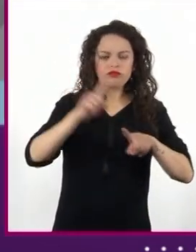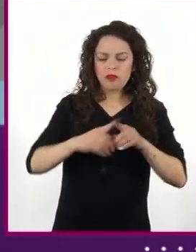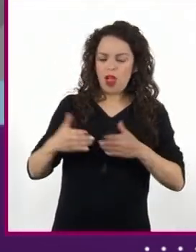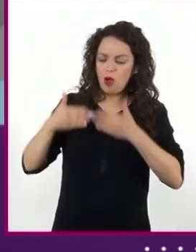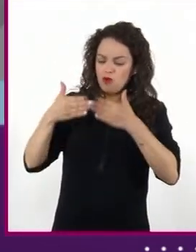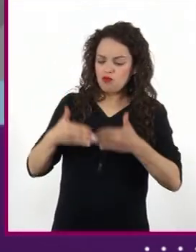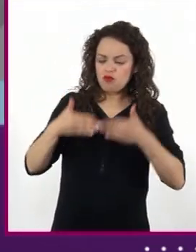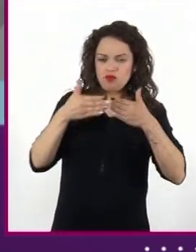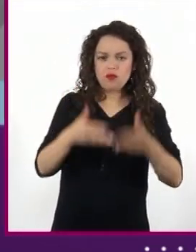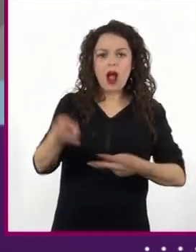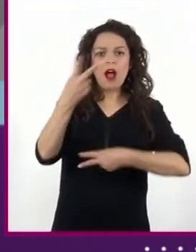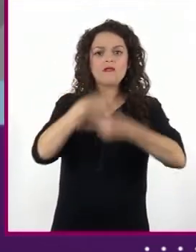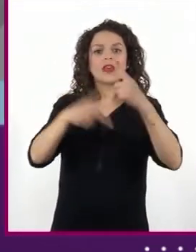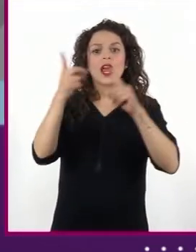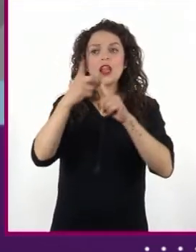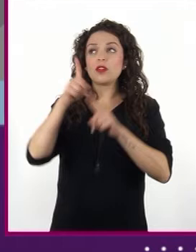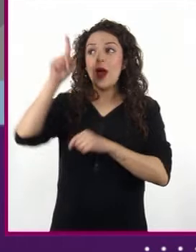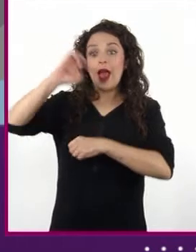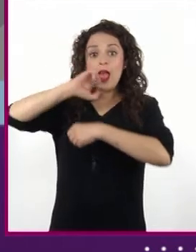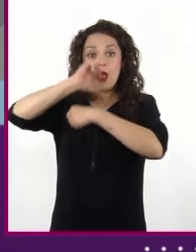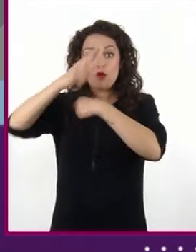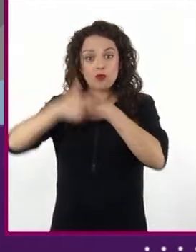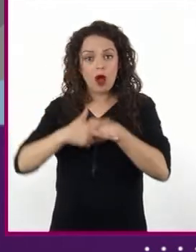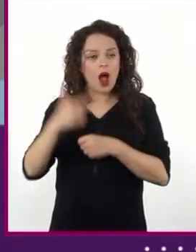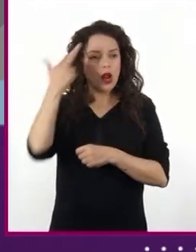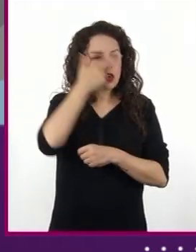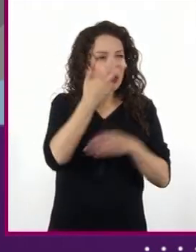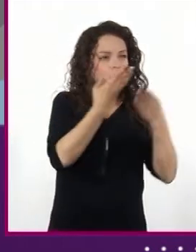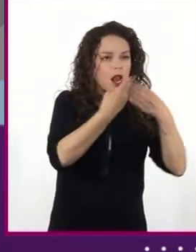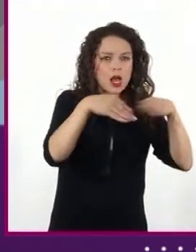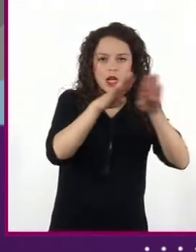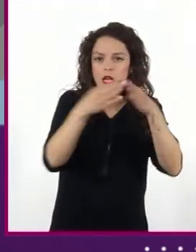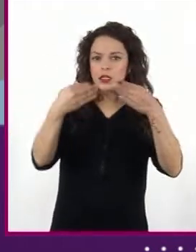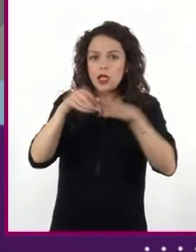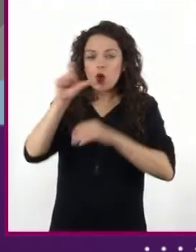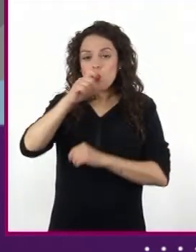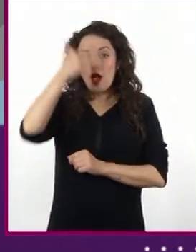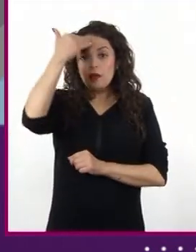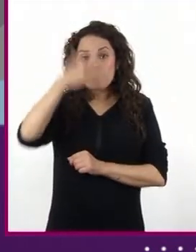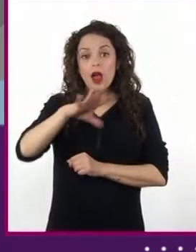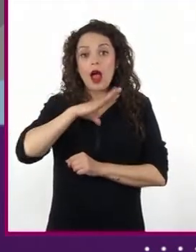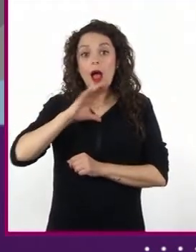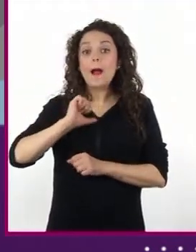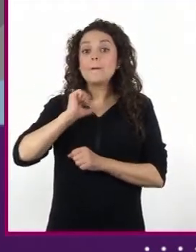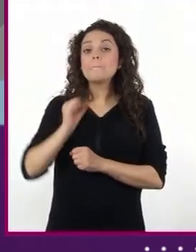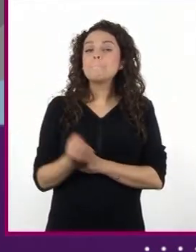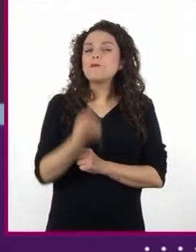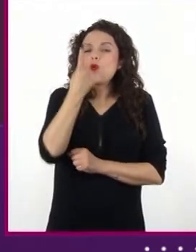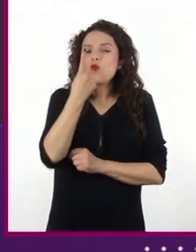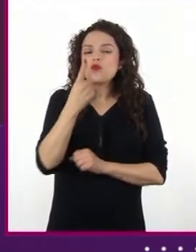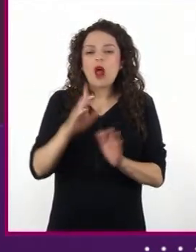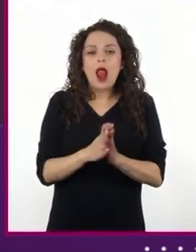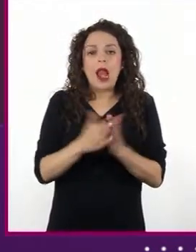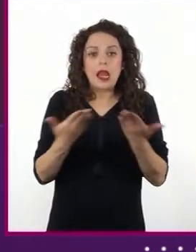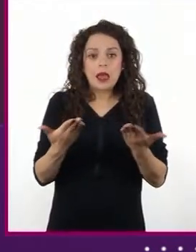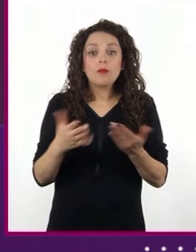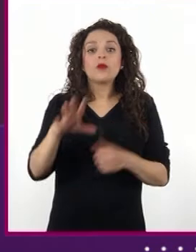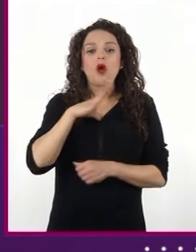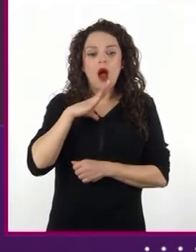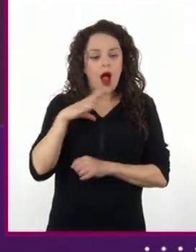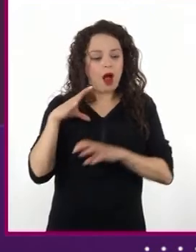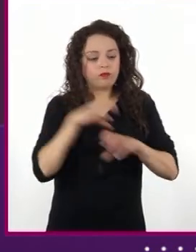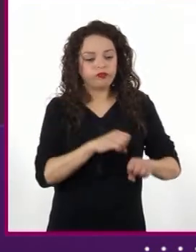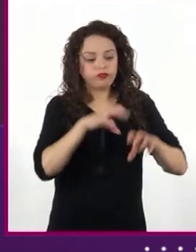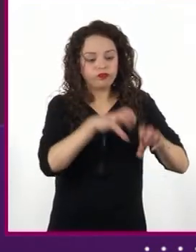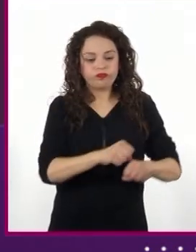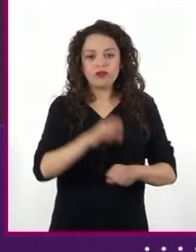Europa y revisaban las casas cuando se enteraban que algún libro lograba llegar a las colonias americanas.